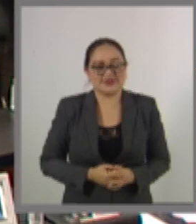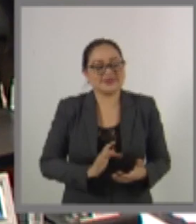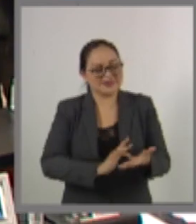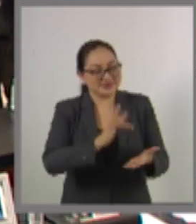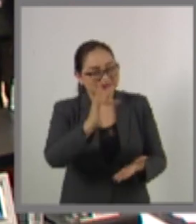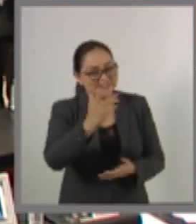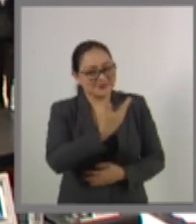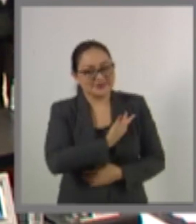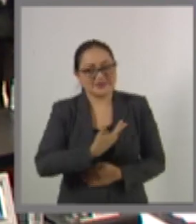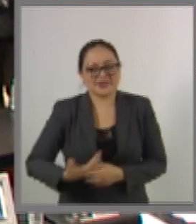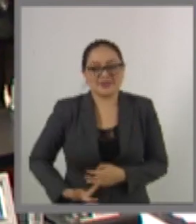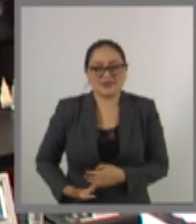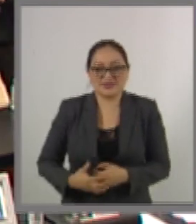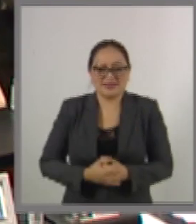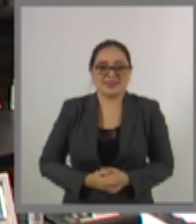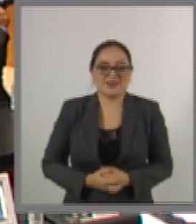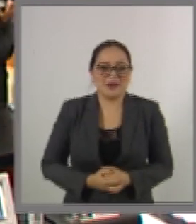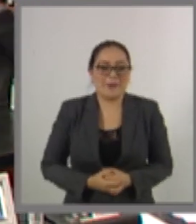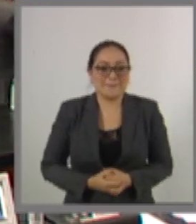Gracias, presidente.